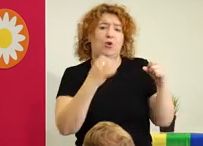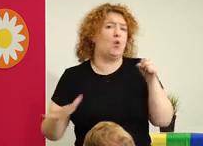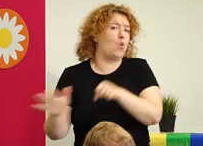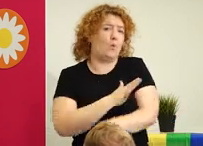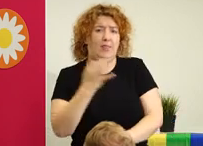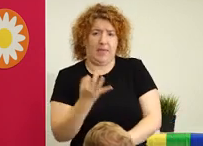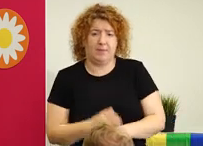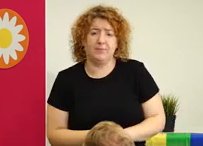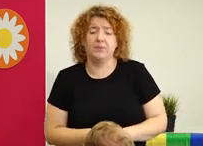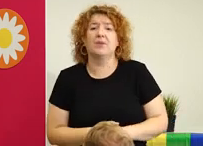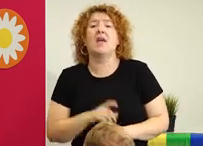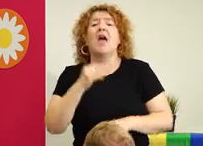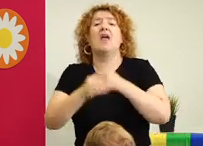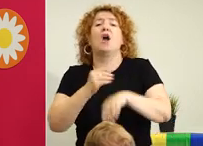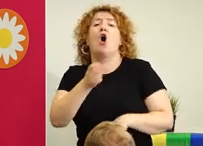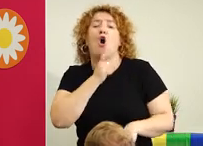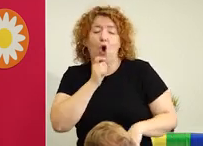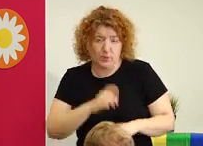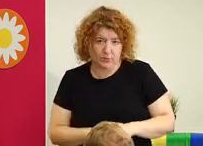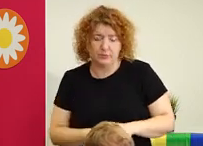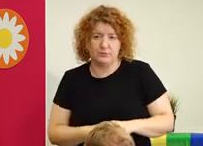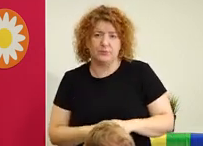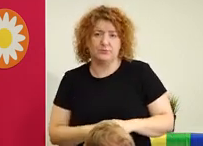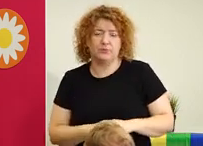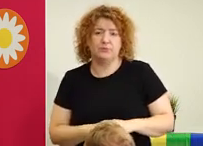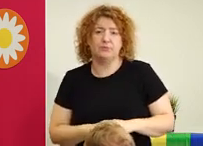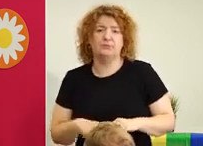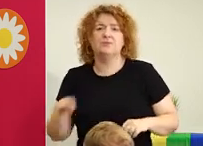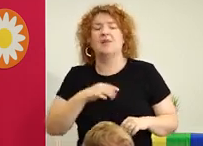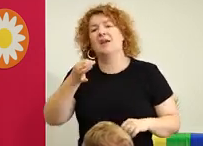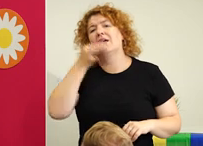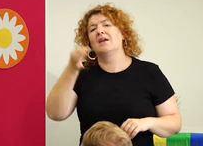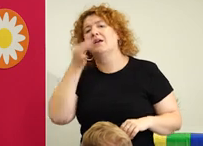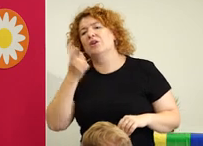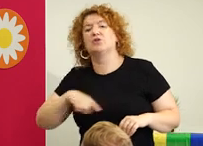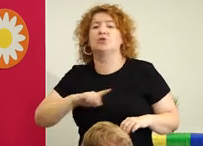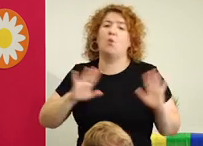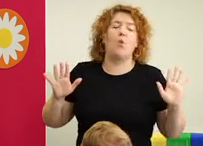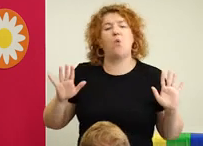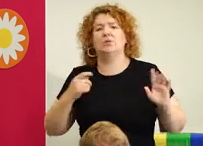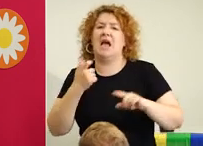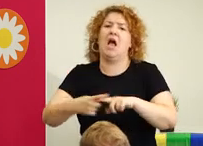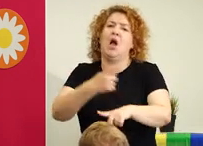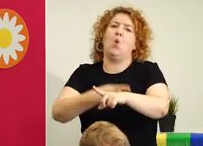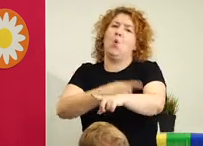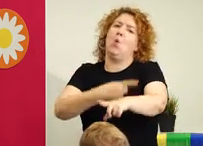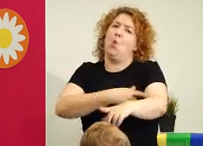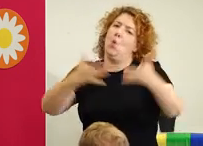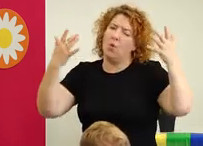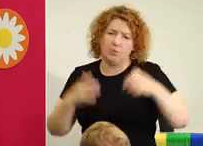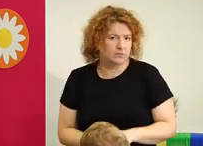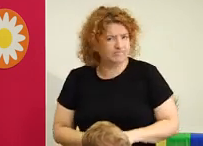obligación de garantizar y que para hacerlo no podemos decir ni comprar ese relato de que hemos ido demasiado lejos. No, no hemos ido demasiado